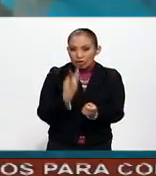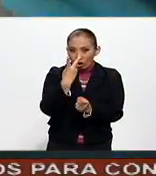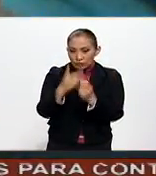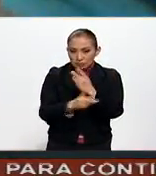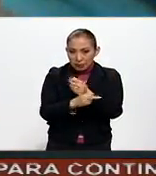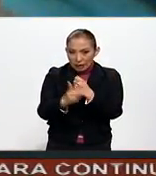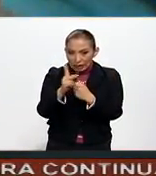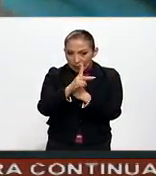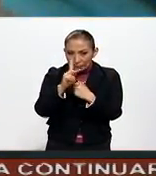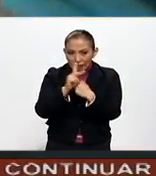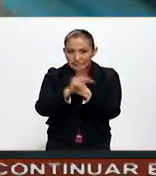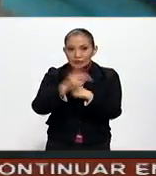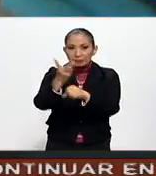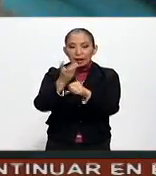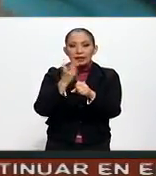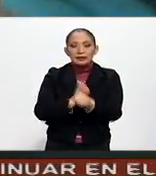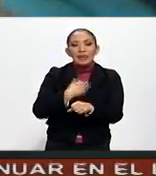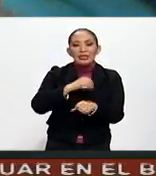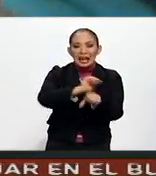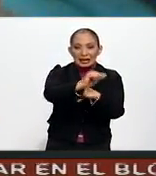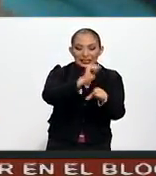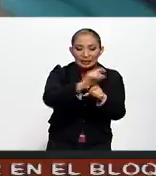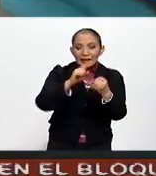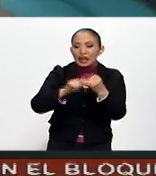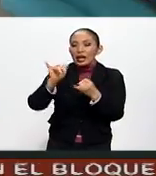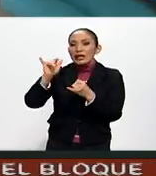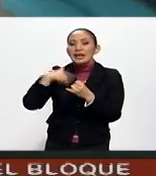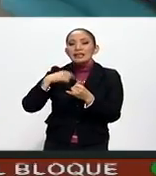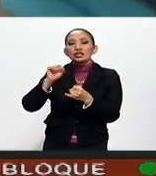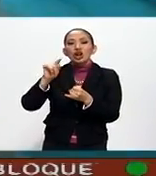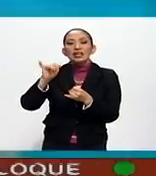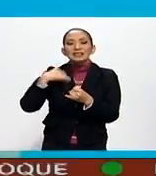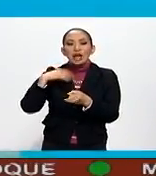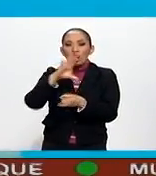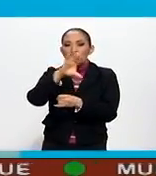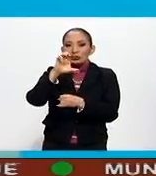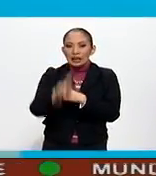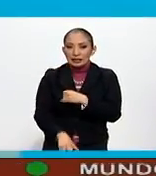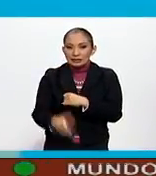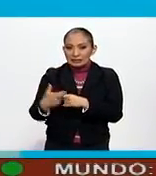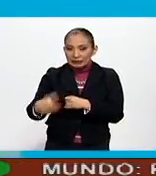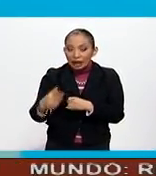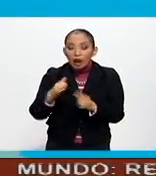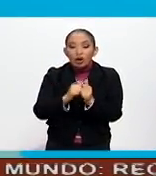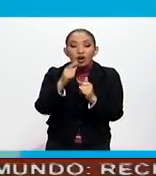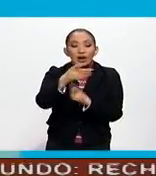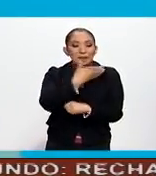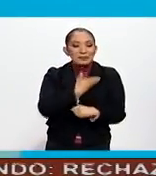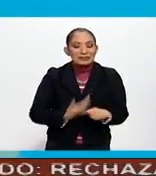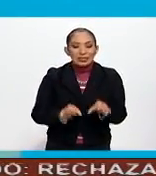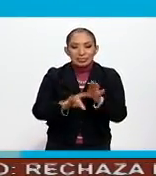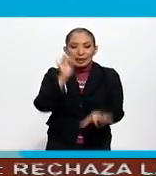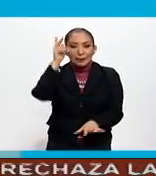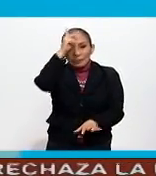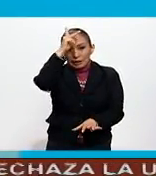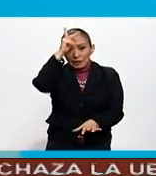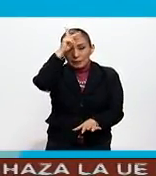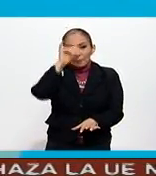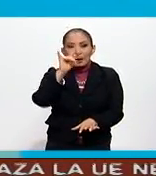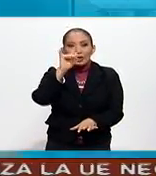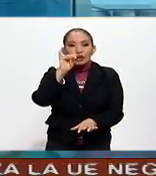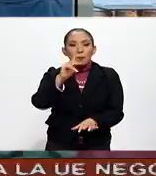países invitados, Mauricio Macri de Argentina y Luis Guillermo Solís de Costa Rica, además con el presidente electo de Perú, Pedro